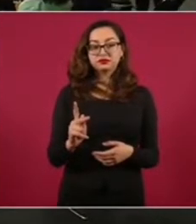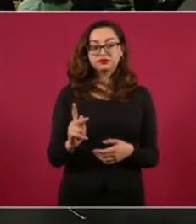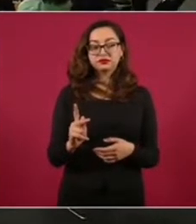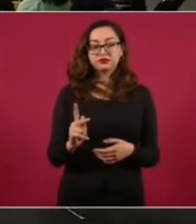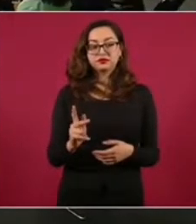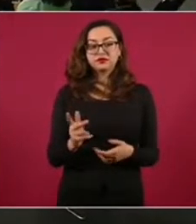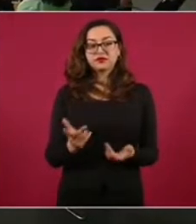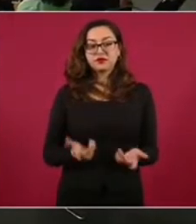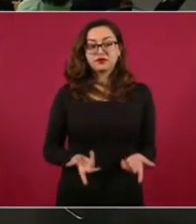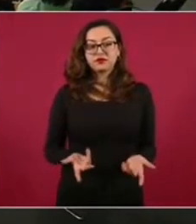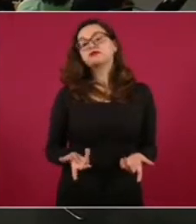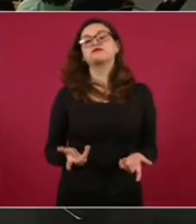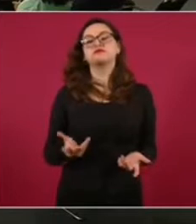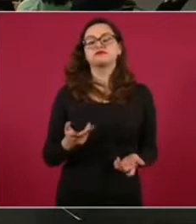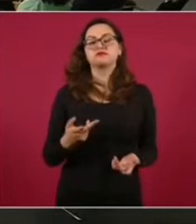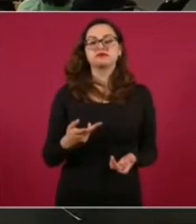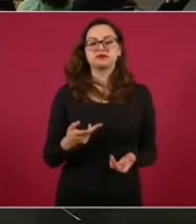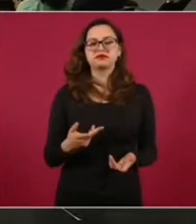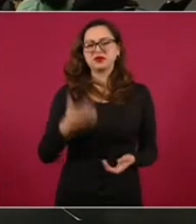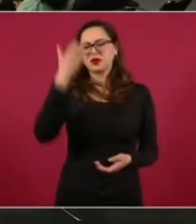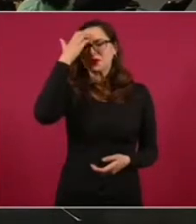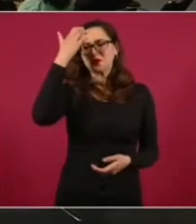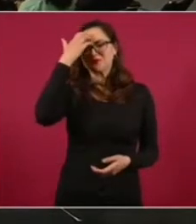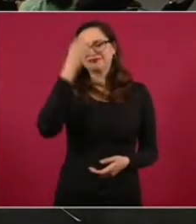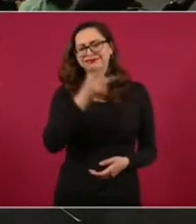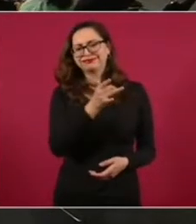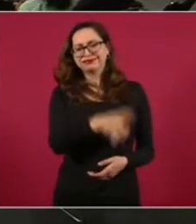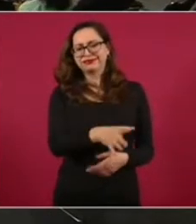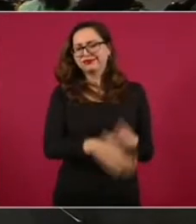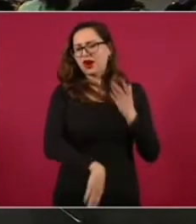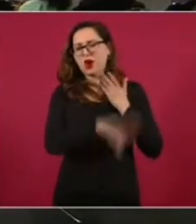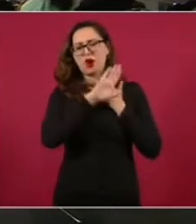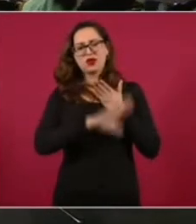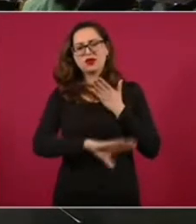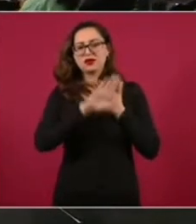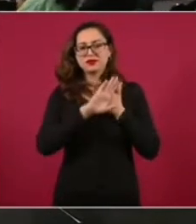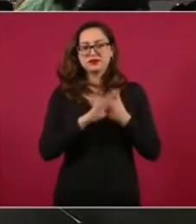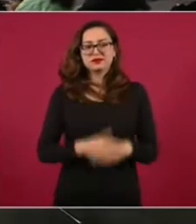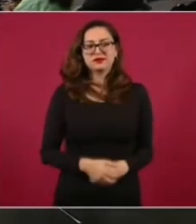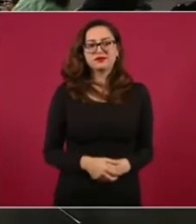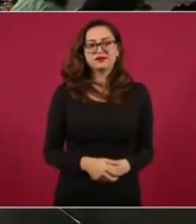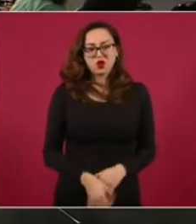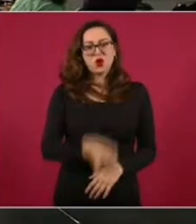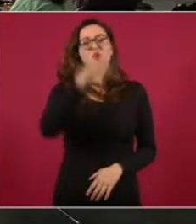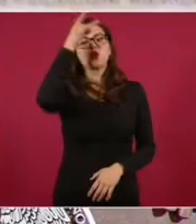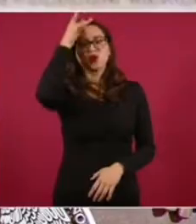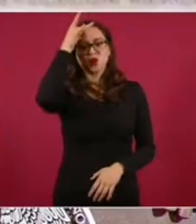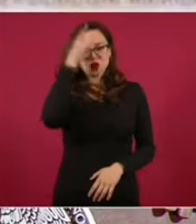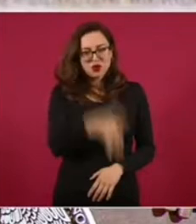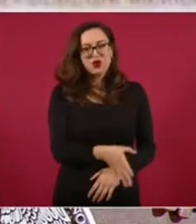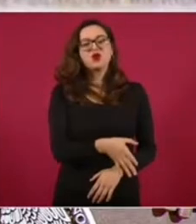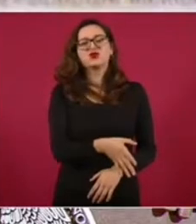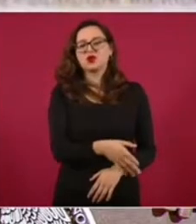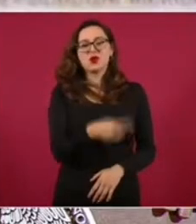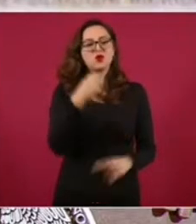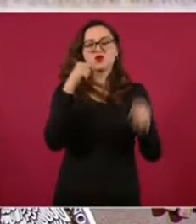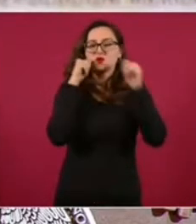ahora sí que, como se dice coloquialmente, los conozco. Te conozco, bacalao, aunque vengas